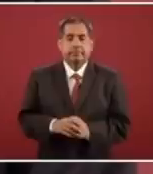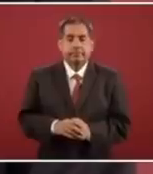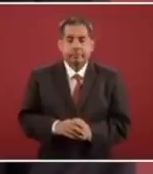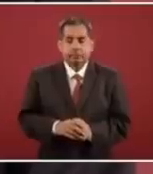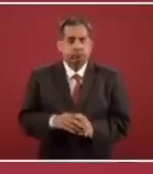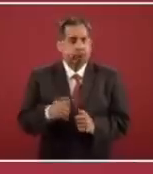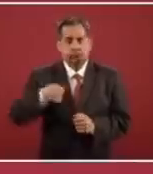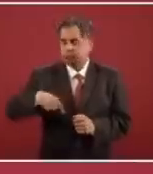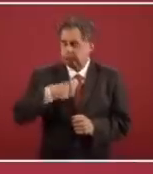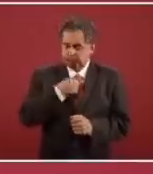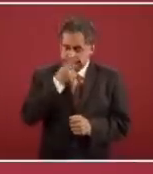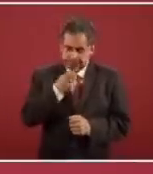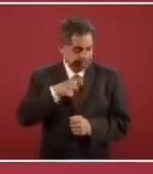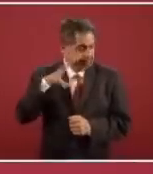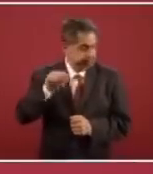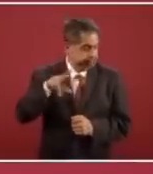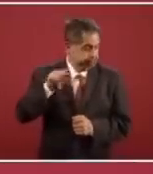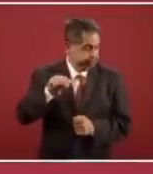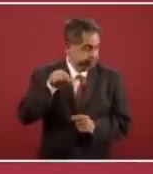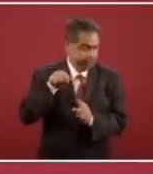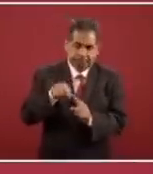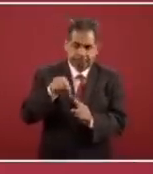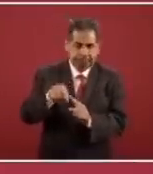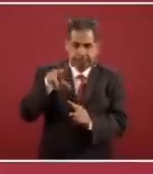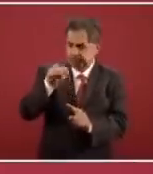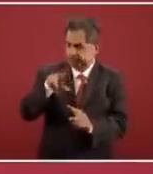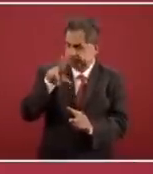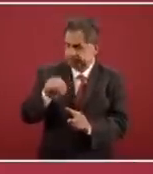una oposición nuestra